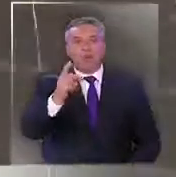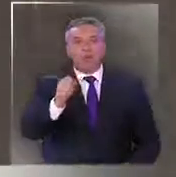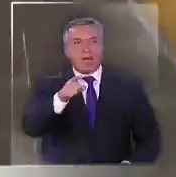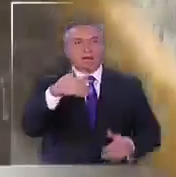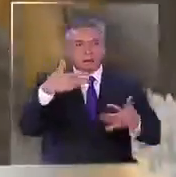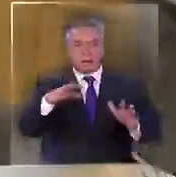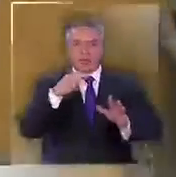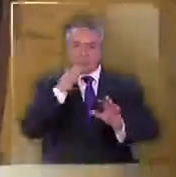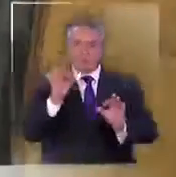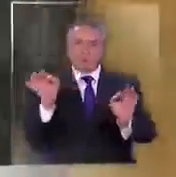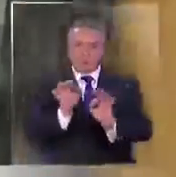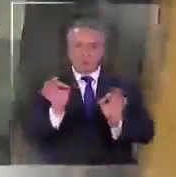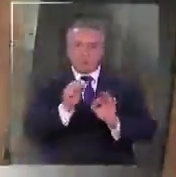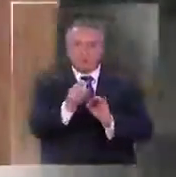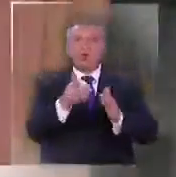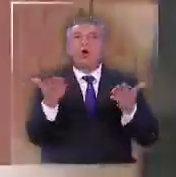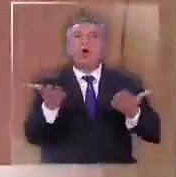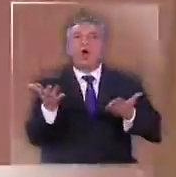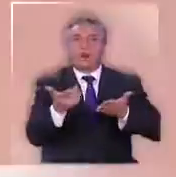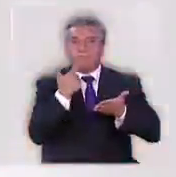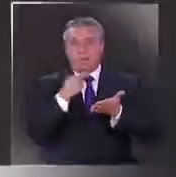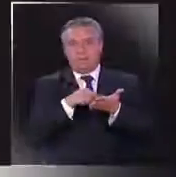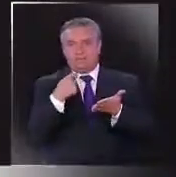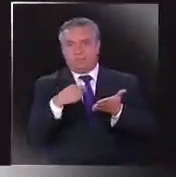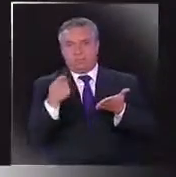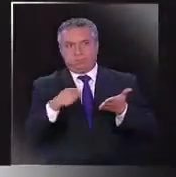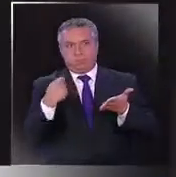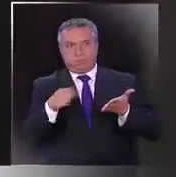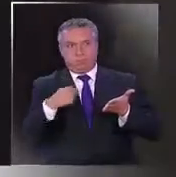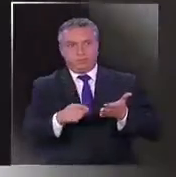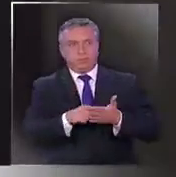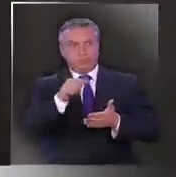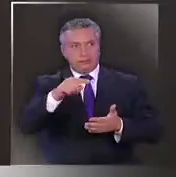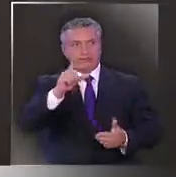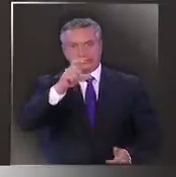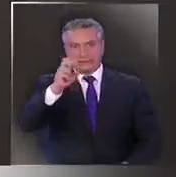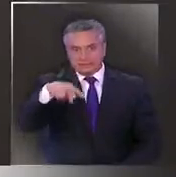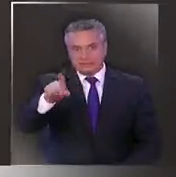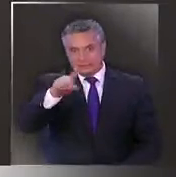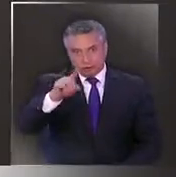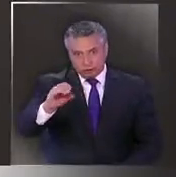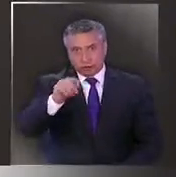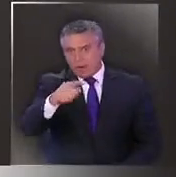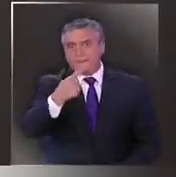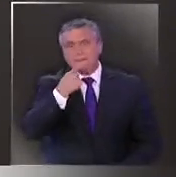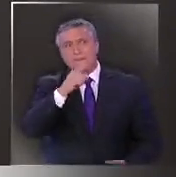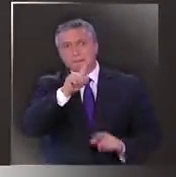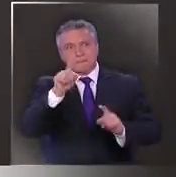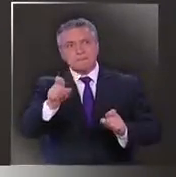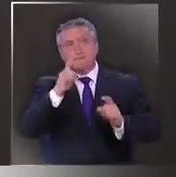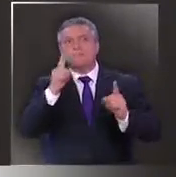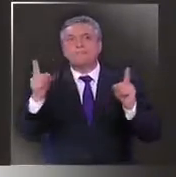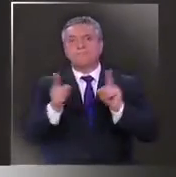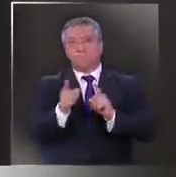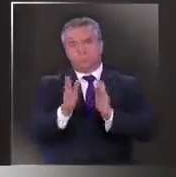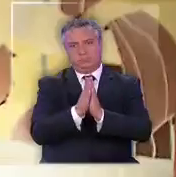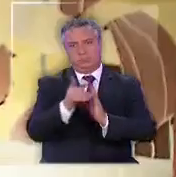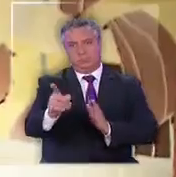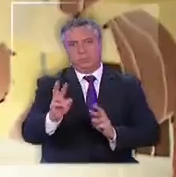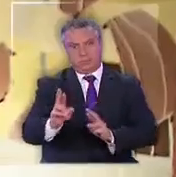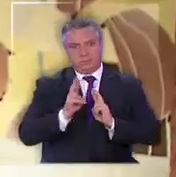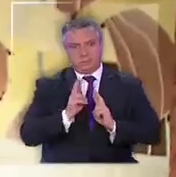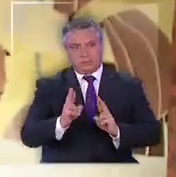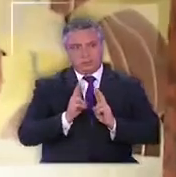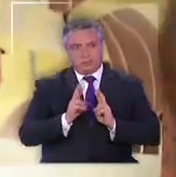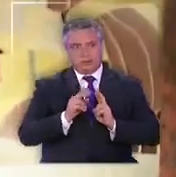les explicaron cómo debían encuestar. Esto es con relación al censo, son unas preguntas bien breves que necesito que ustedes me contesten, por favor.